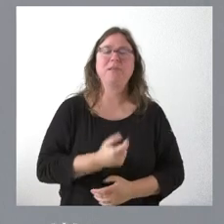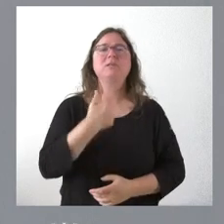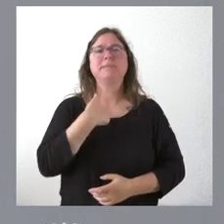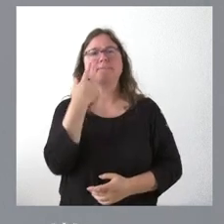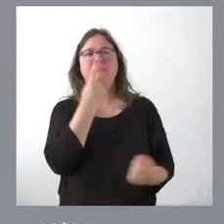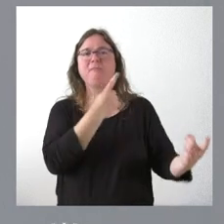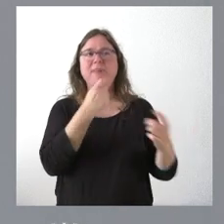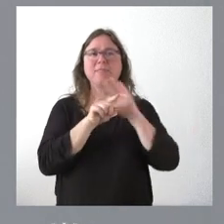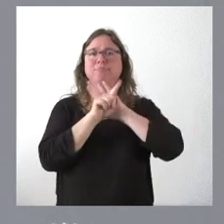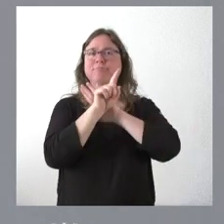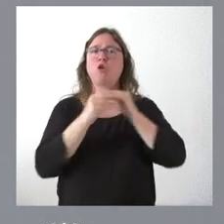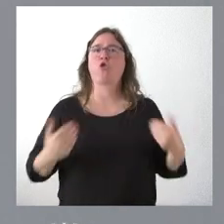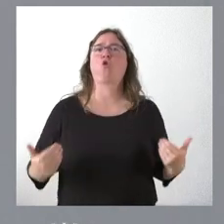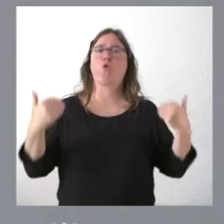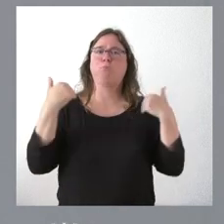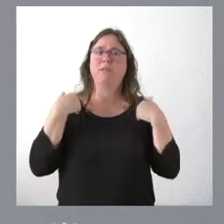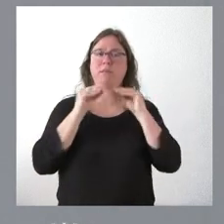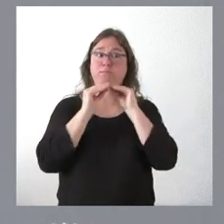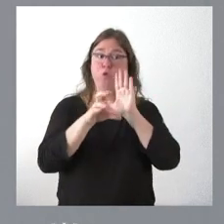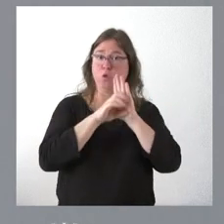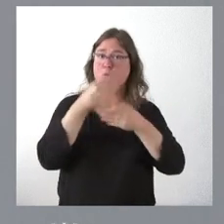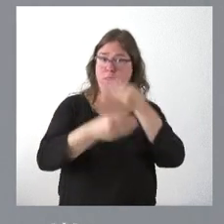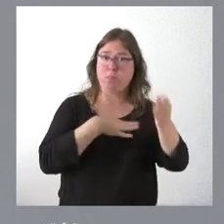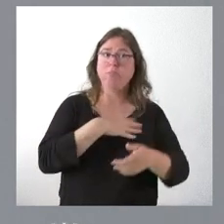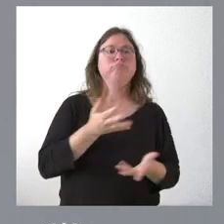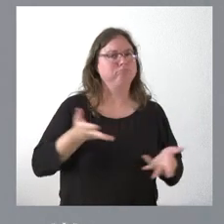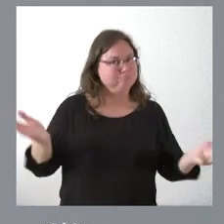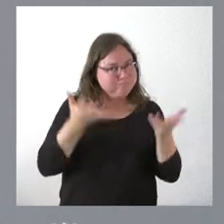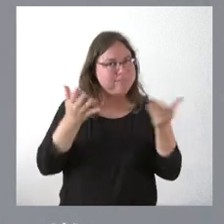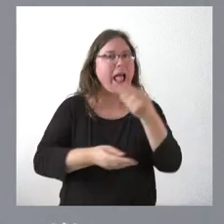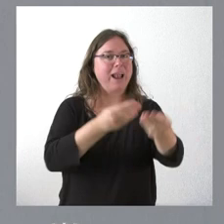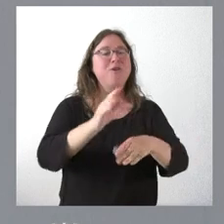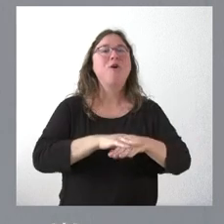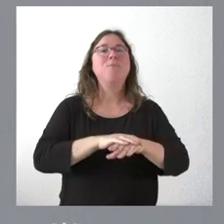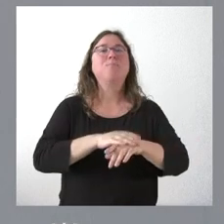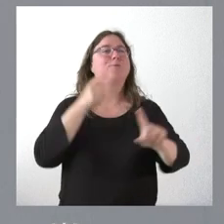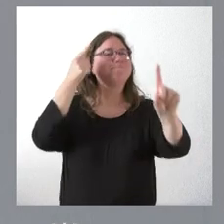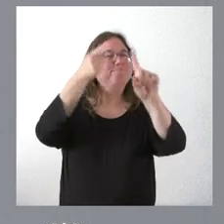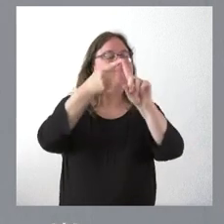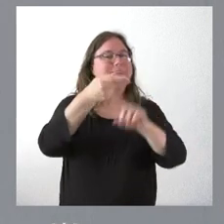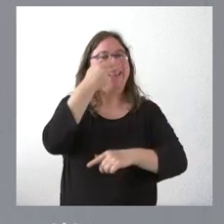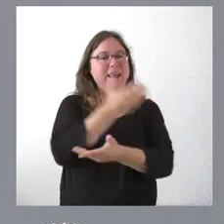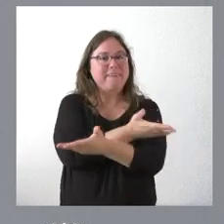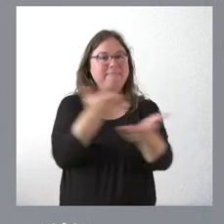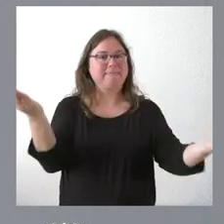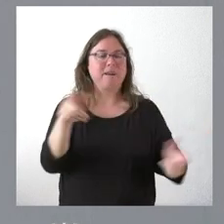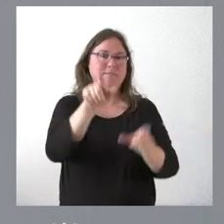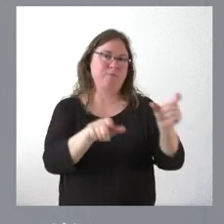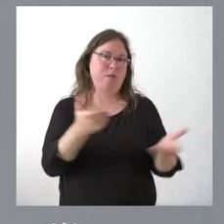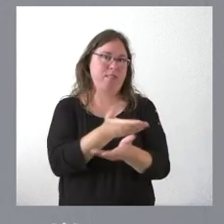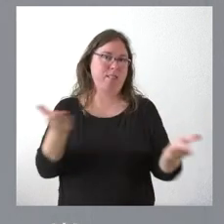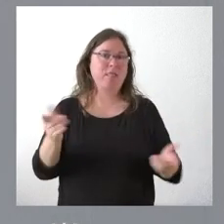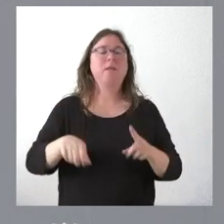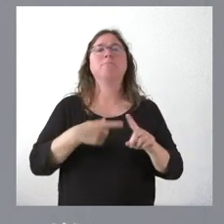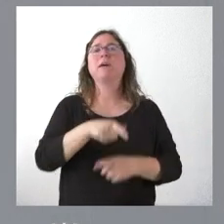de desarrollar estas competencias que le corresponden constitucionalmente, pues que lo haga, porque siempre hay que pensar en el interés general del conjunto de los ciudadanos, que en este caso básicamente son